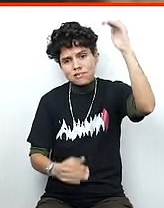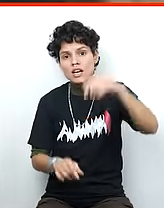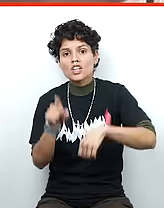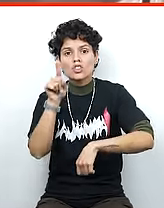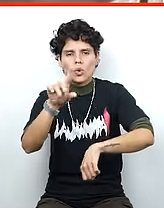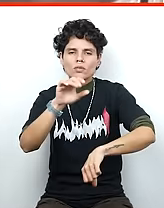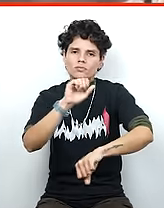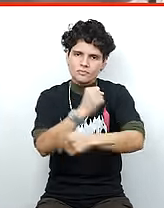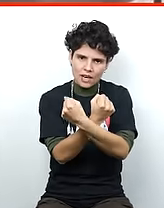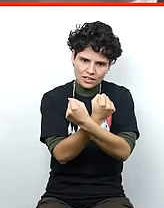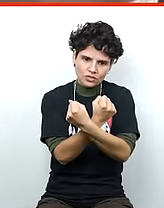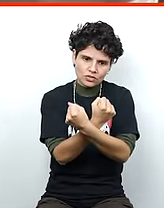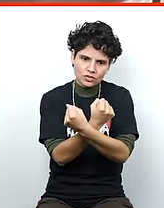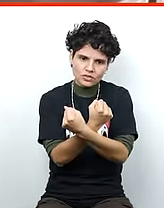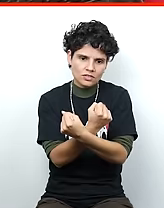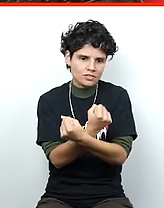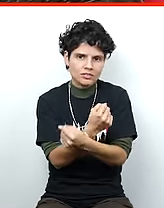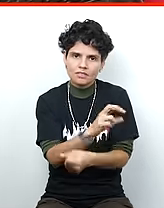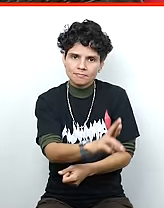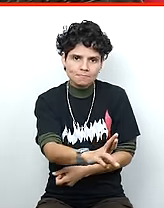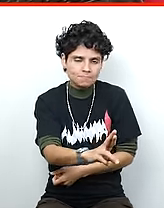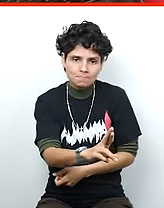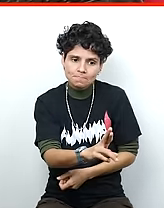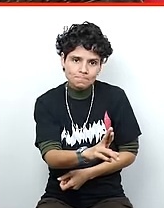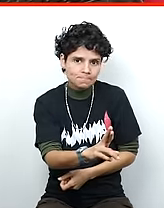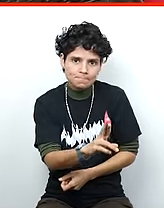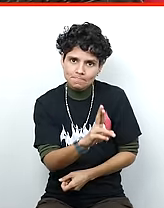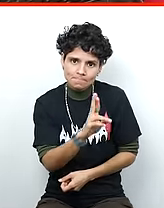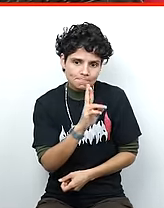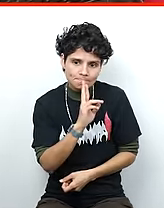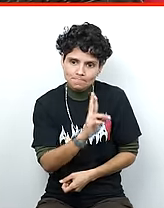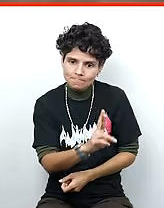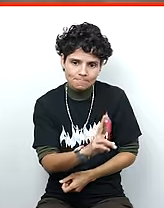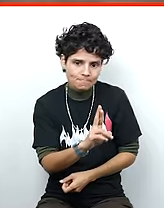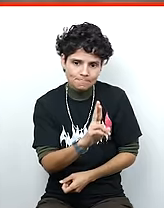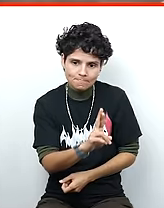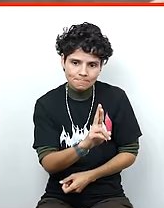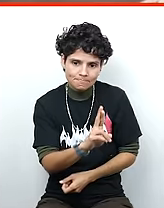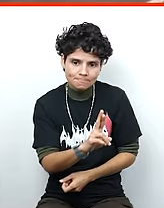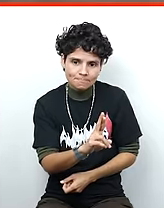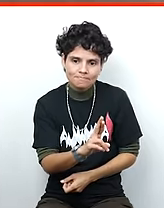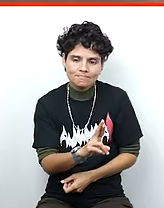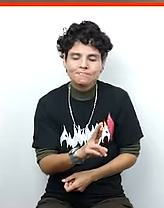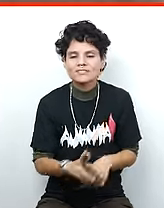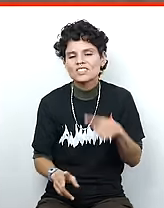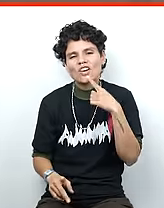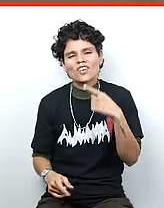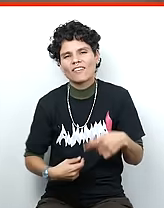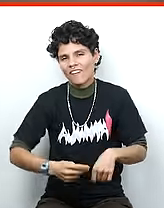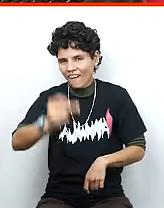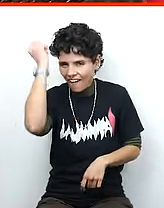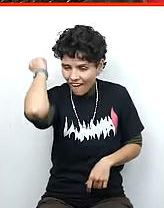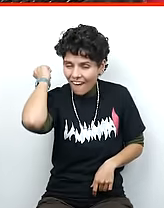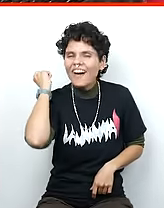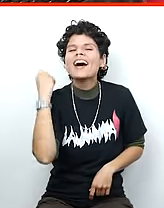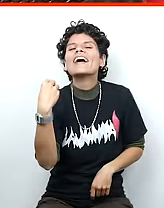estás preso? Sí, yo estaba preso. ¿Y no me contestaste, no contestaste? Tú dijiste haber dicho, ya, me voy a cortar este